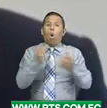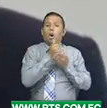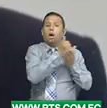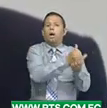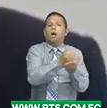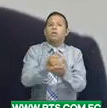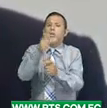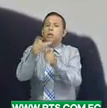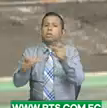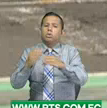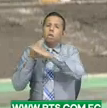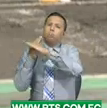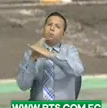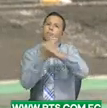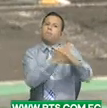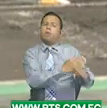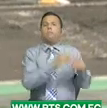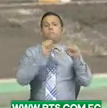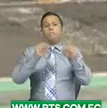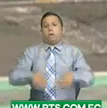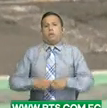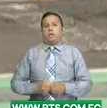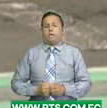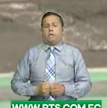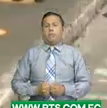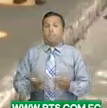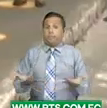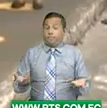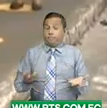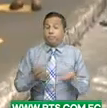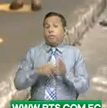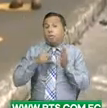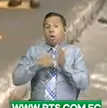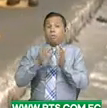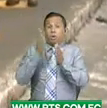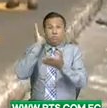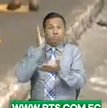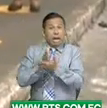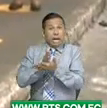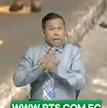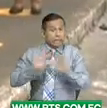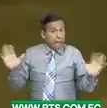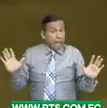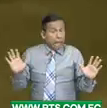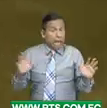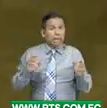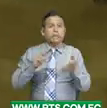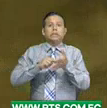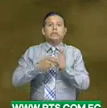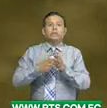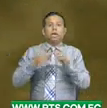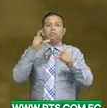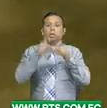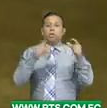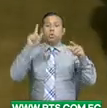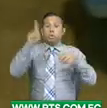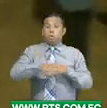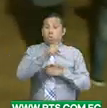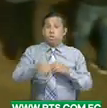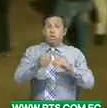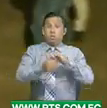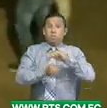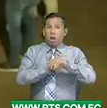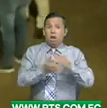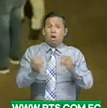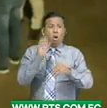contexto ordinario. Sin el estado de excepción, se elimina la restricción a la libertad de tránsito y libertad de asociación y